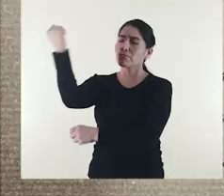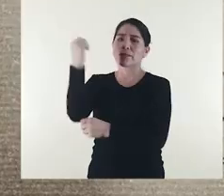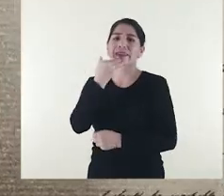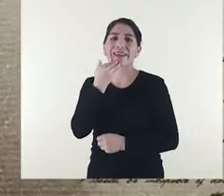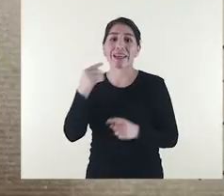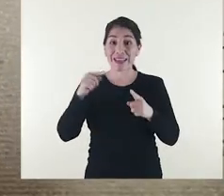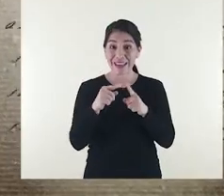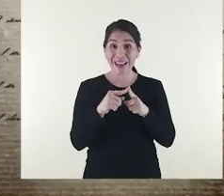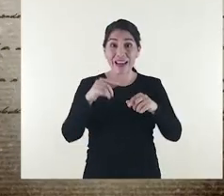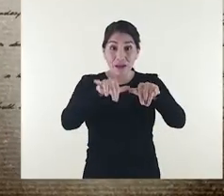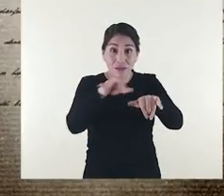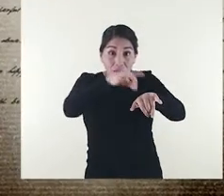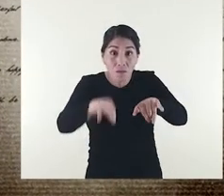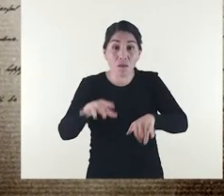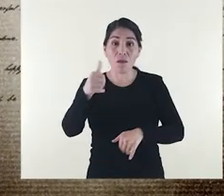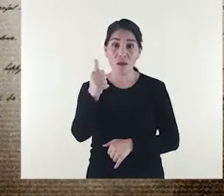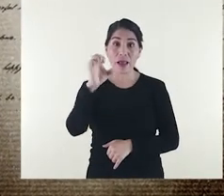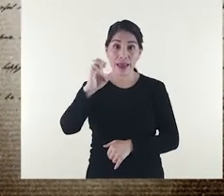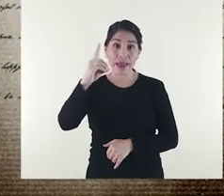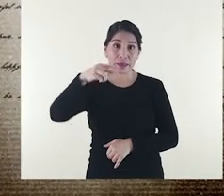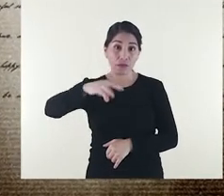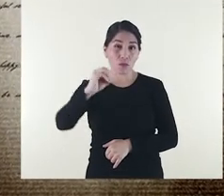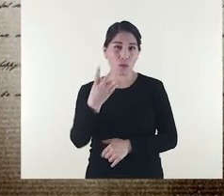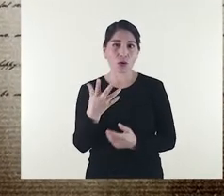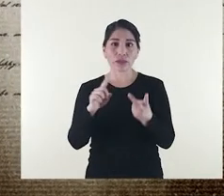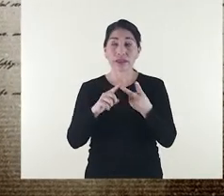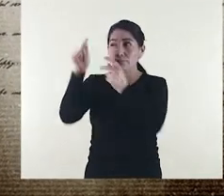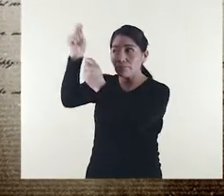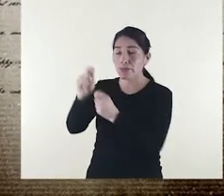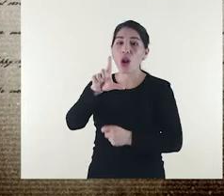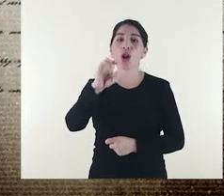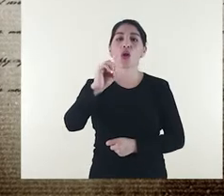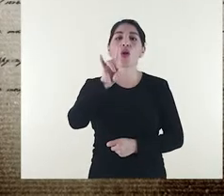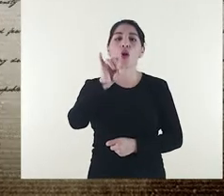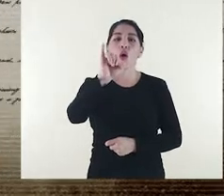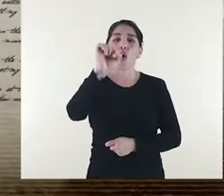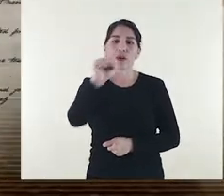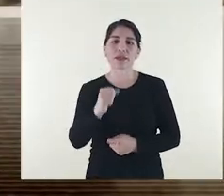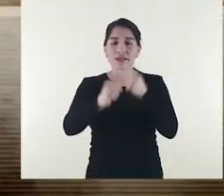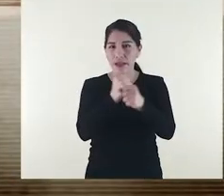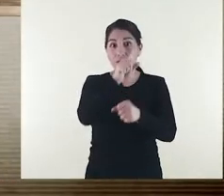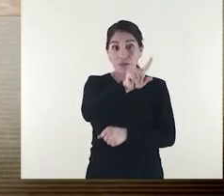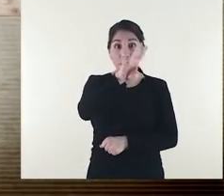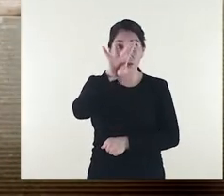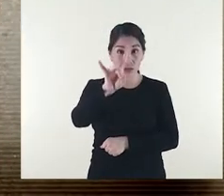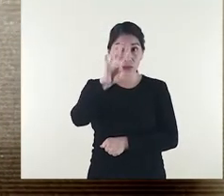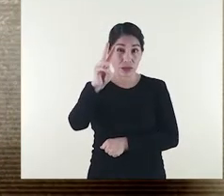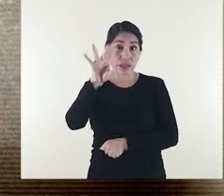el arquitecto Edmond Guillaume y el escultor Louis Léon Coulnot en 1868. Es recién